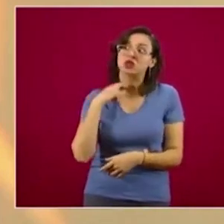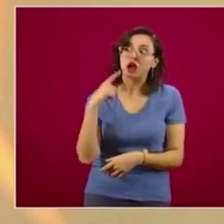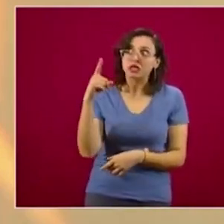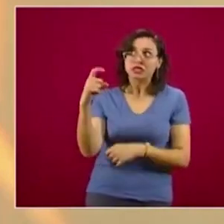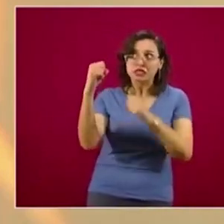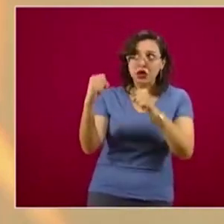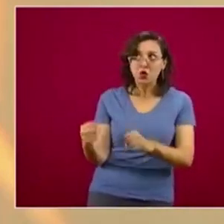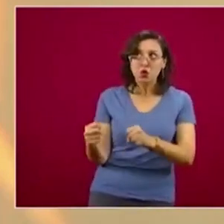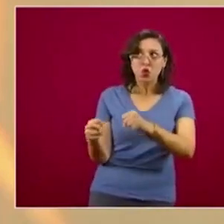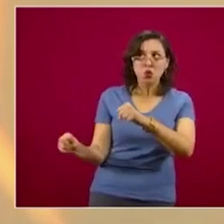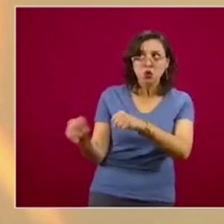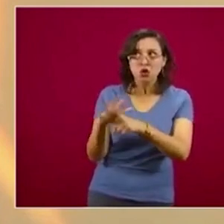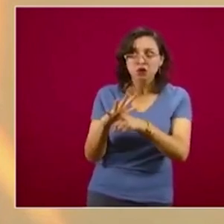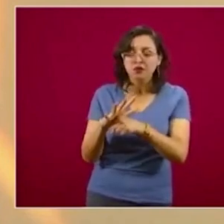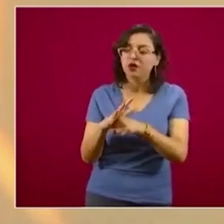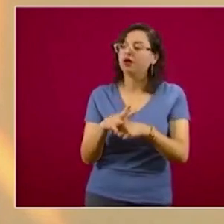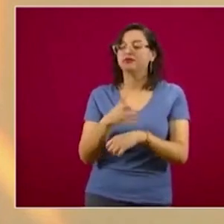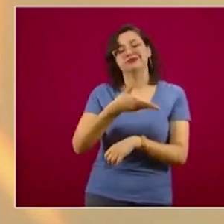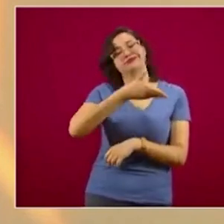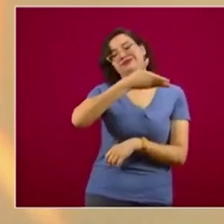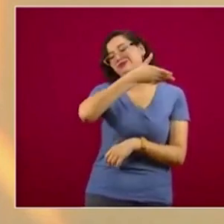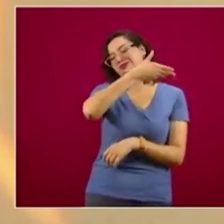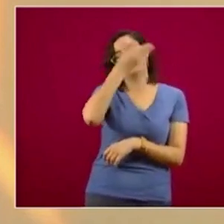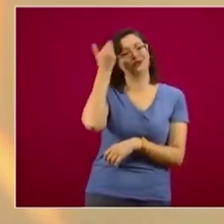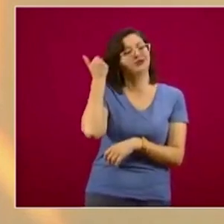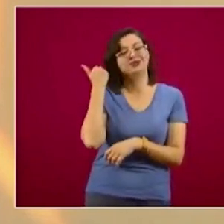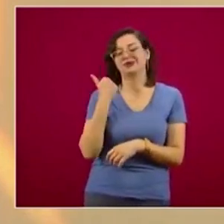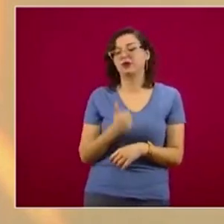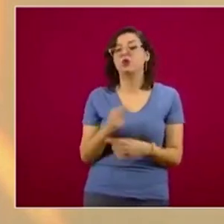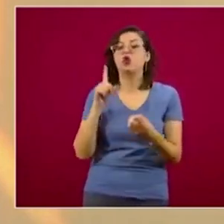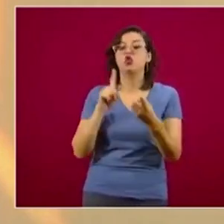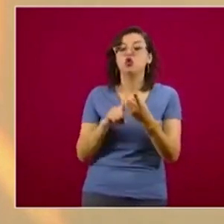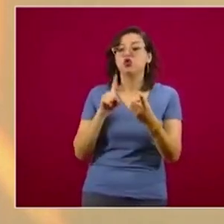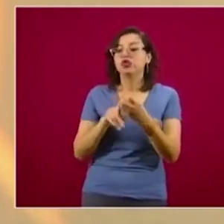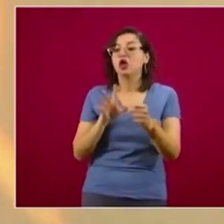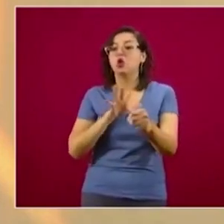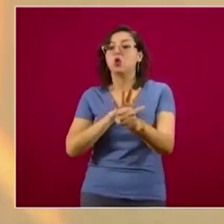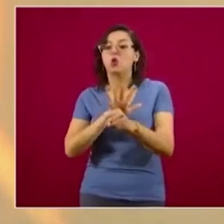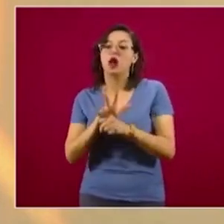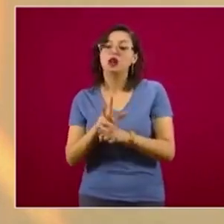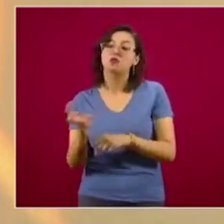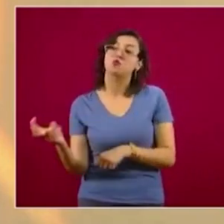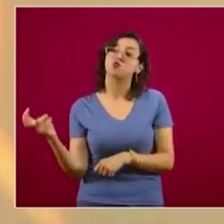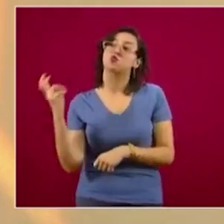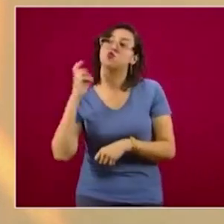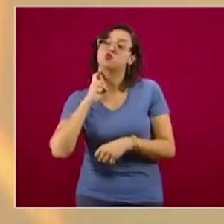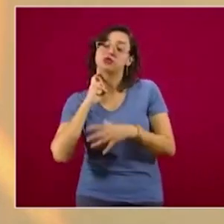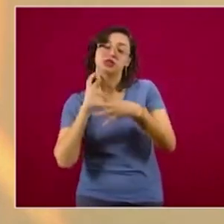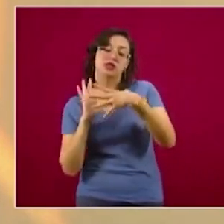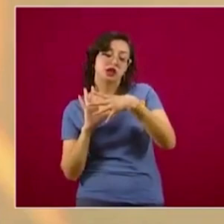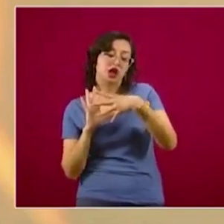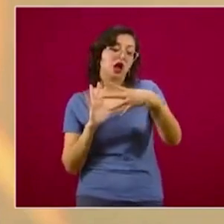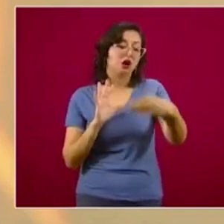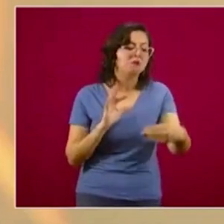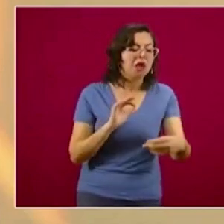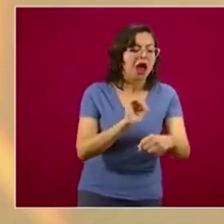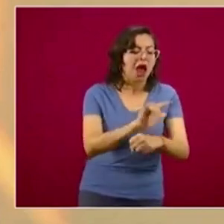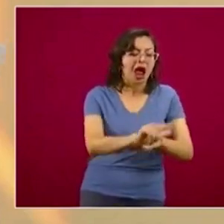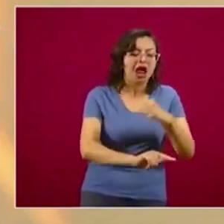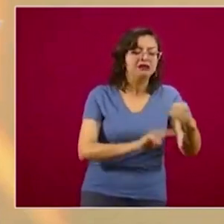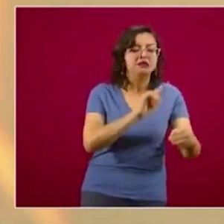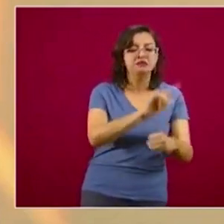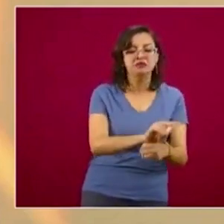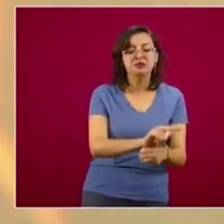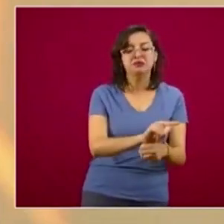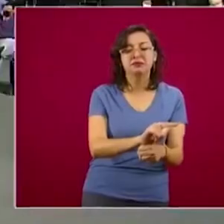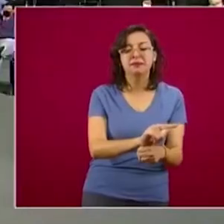va a haber coronavirus. No sabemos con precisión dónde pasó de los murciélagos a un pequeño animalito que se ha